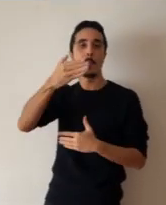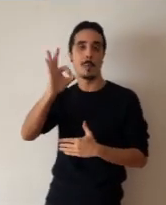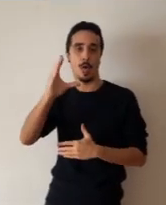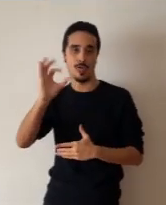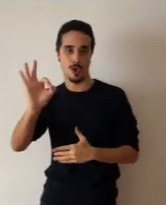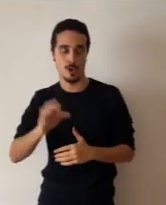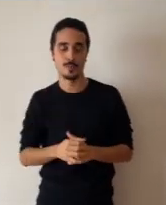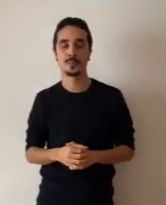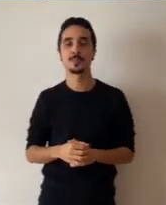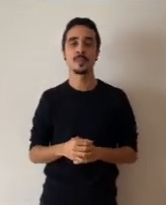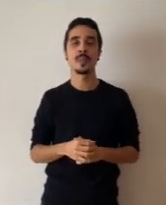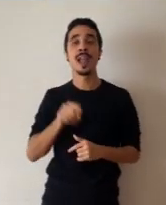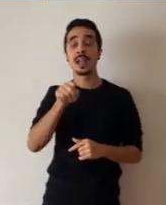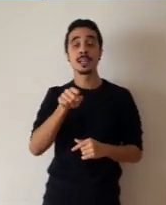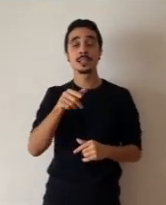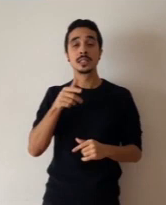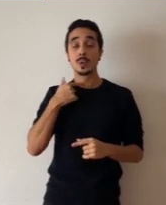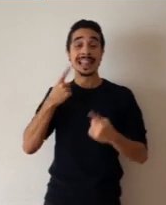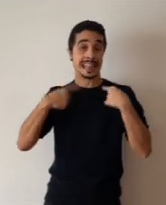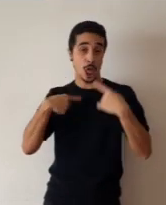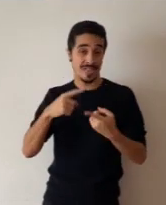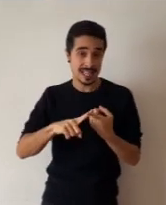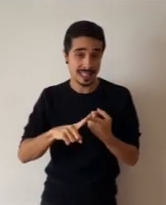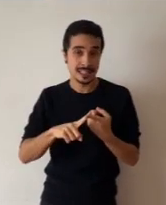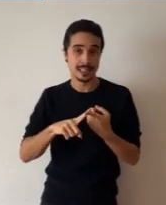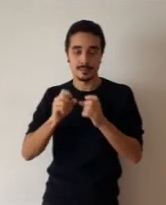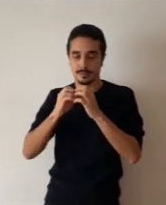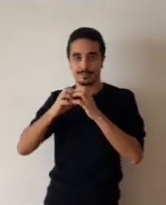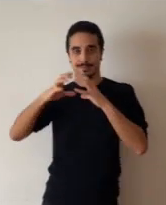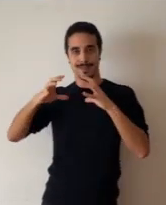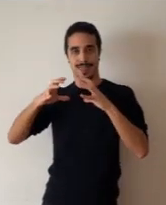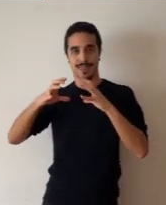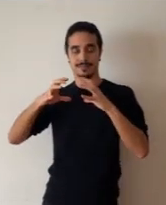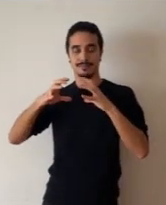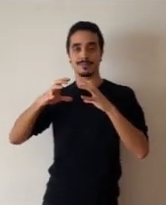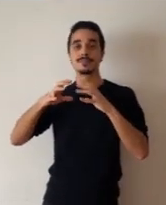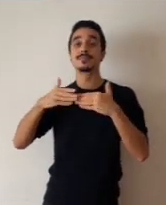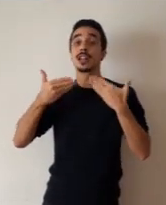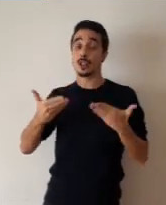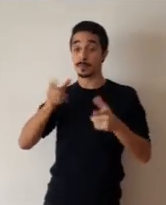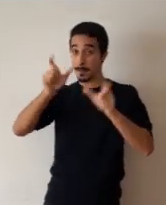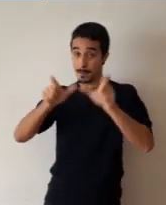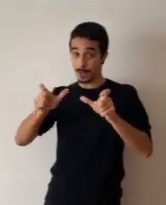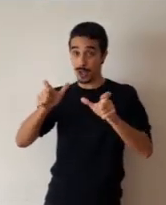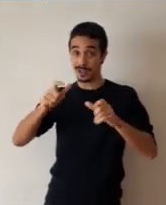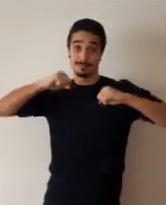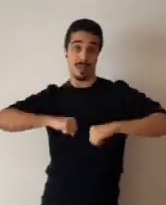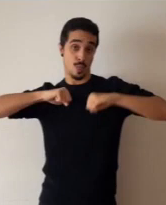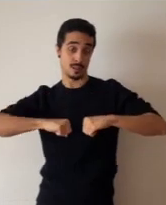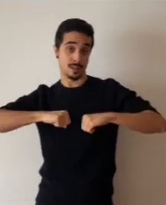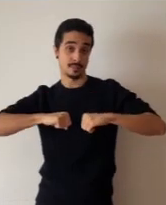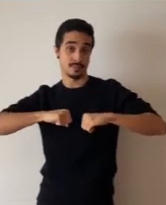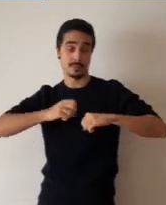bocio. Los bocios es el hecho de que el tiroides esté aumentado de tamaño, y la forma de aumentar de tamaño el tiroides